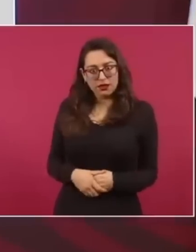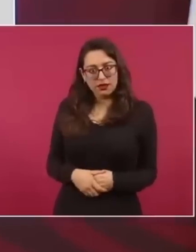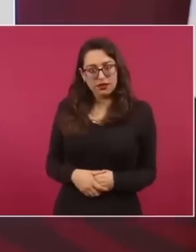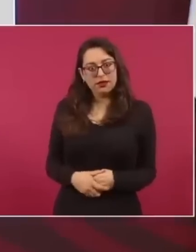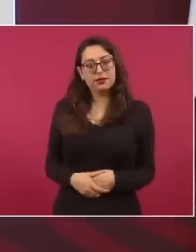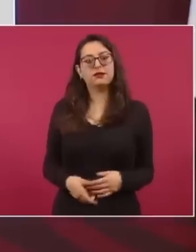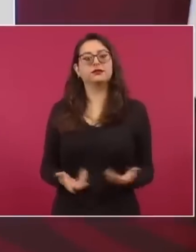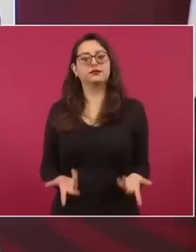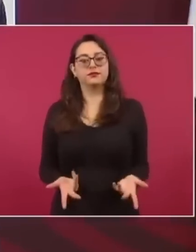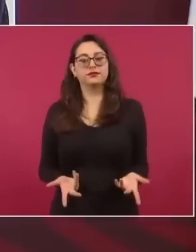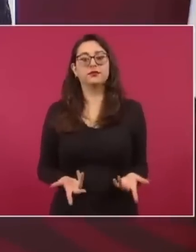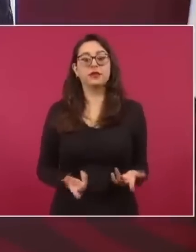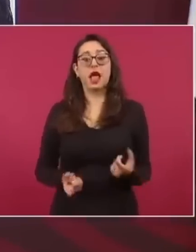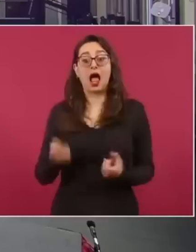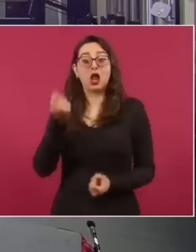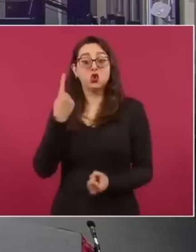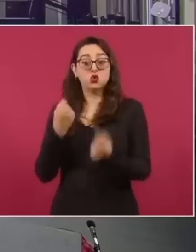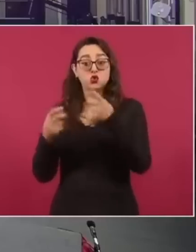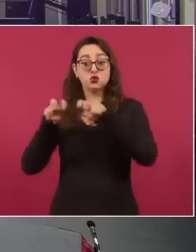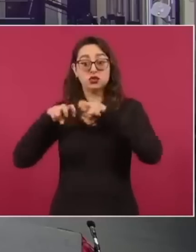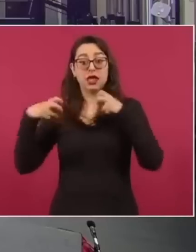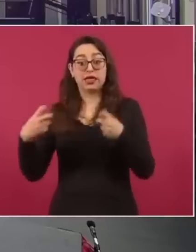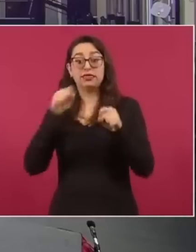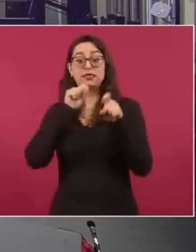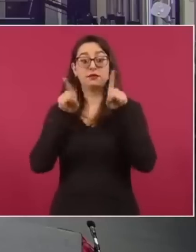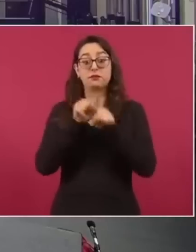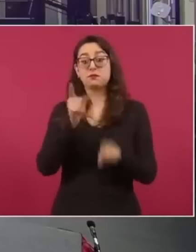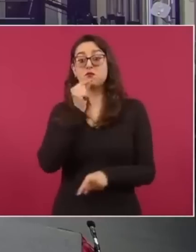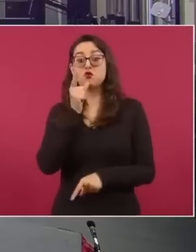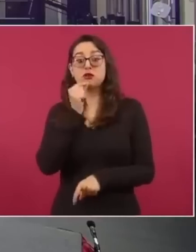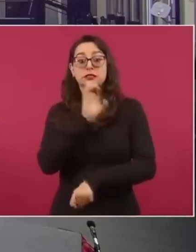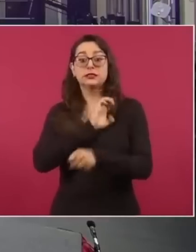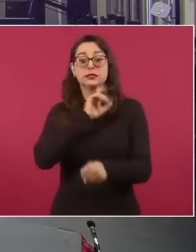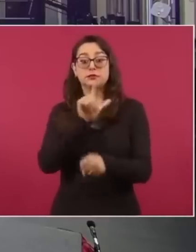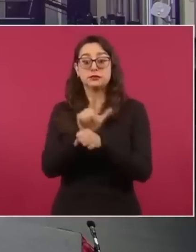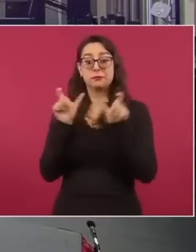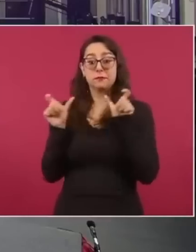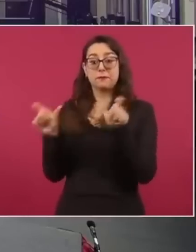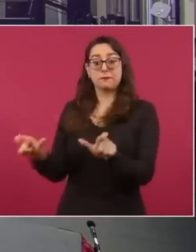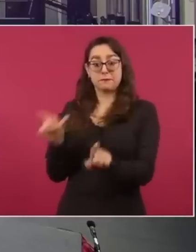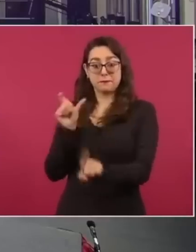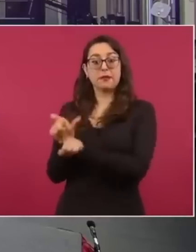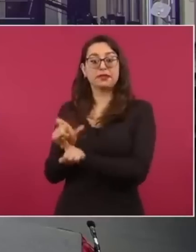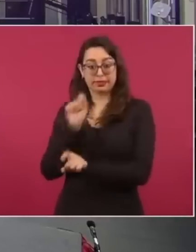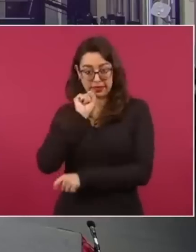Algunos ministros también cuentan con escoltas al Servicio de Protección Federal,